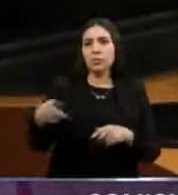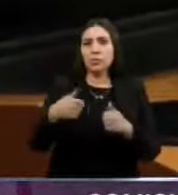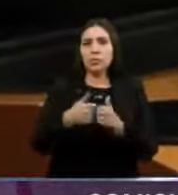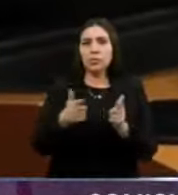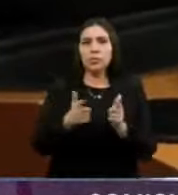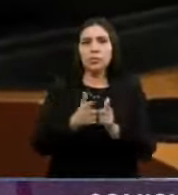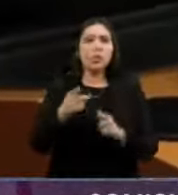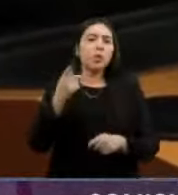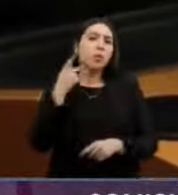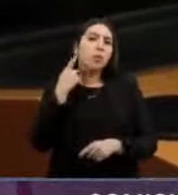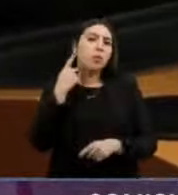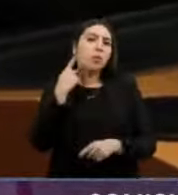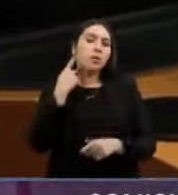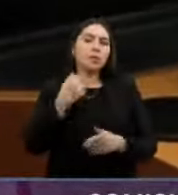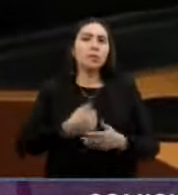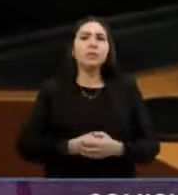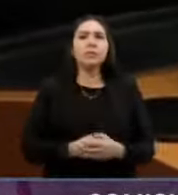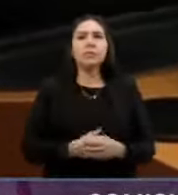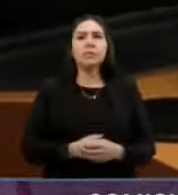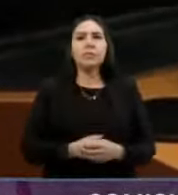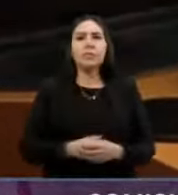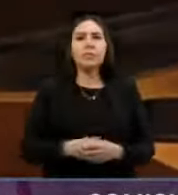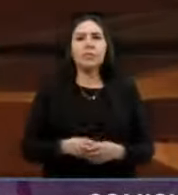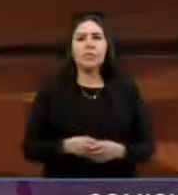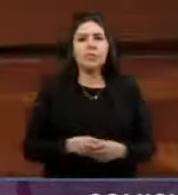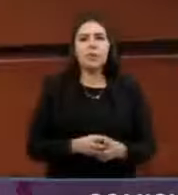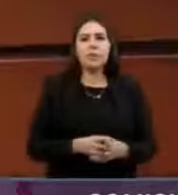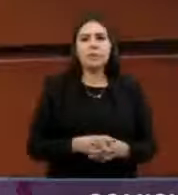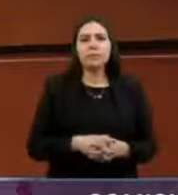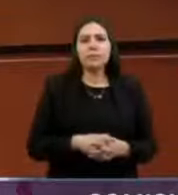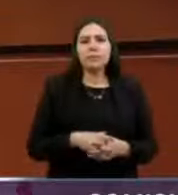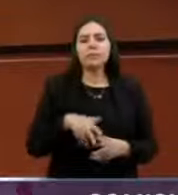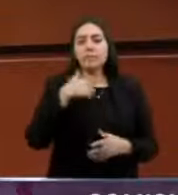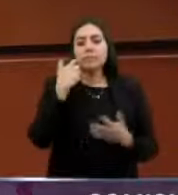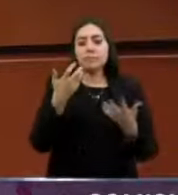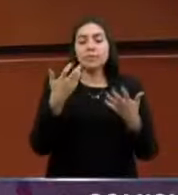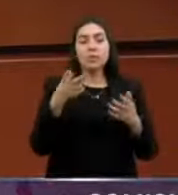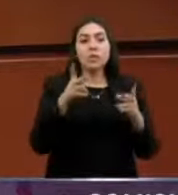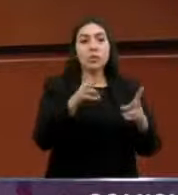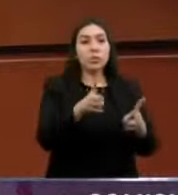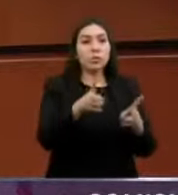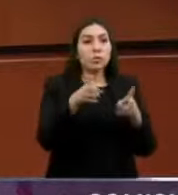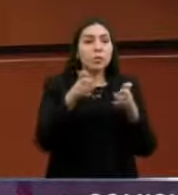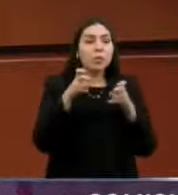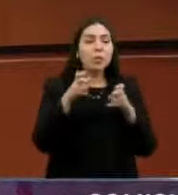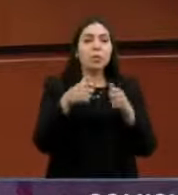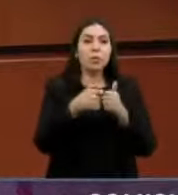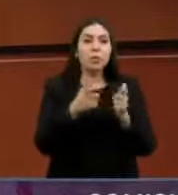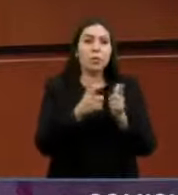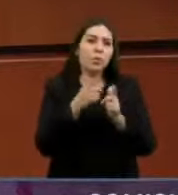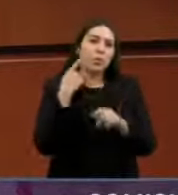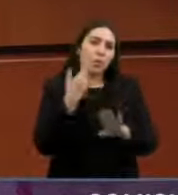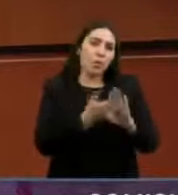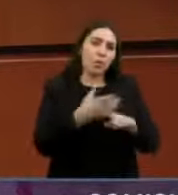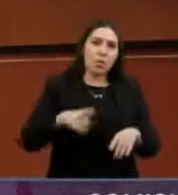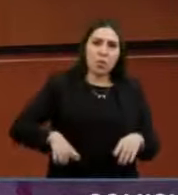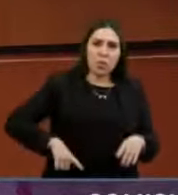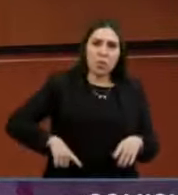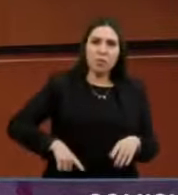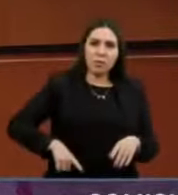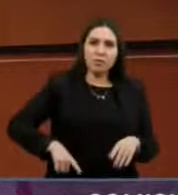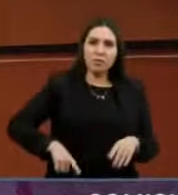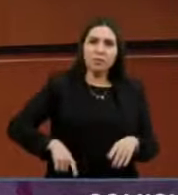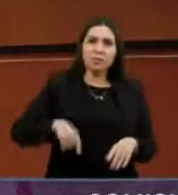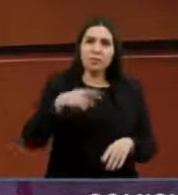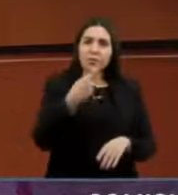oposición. ¿Y quién robarle a la oposición de los 46